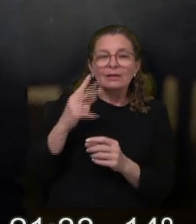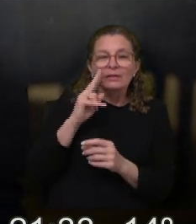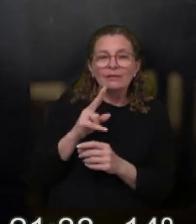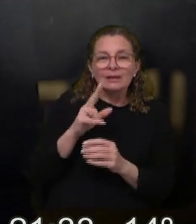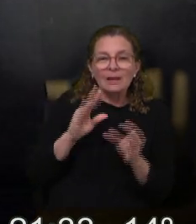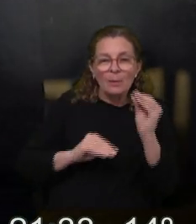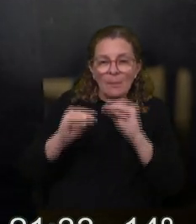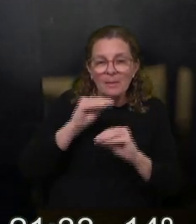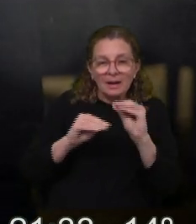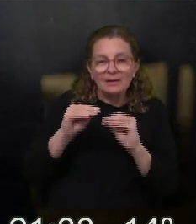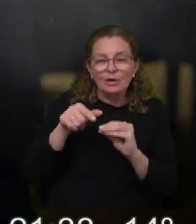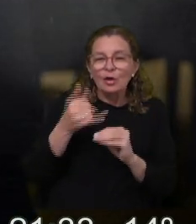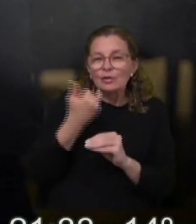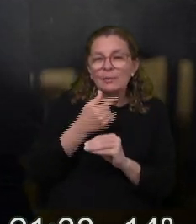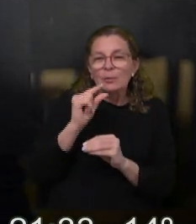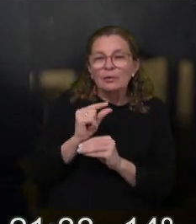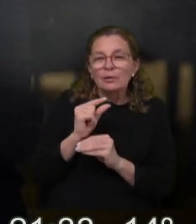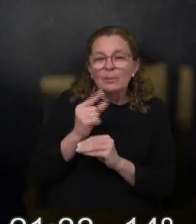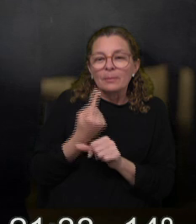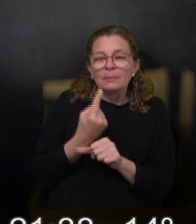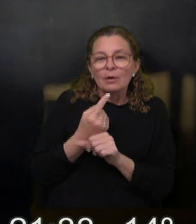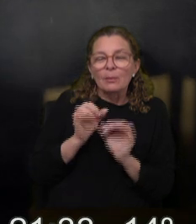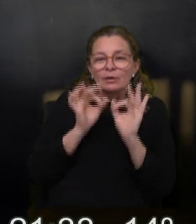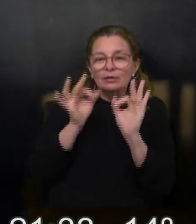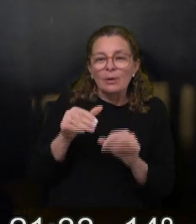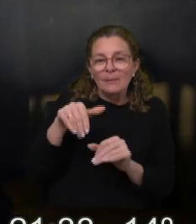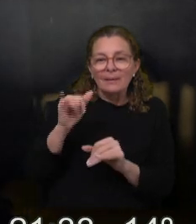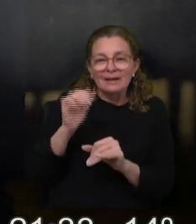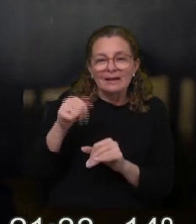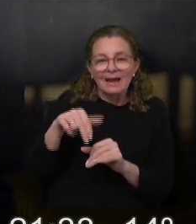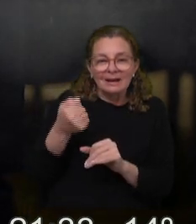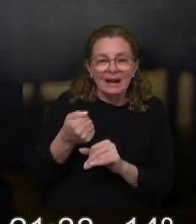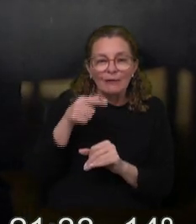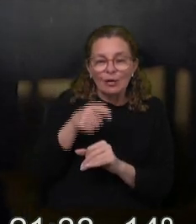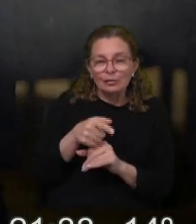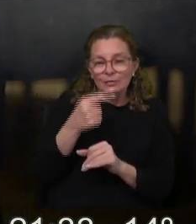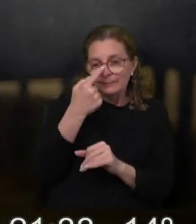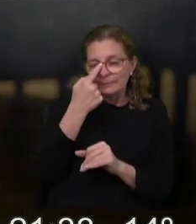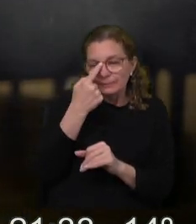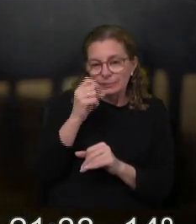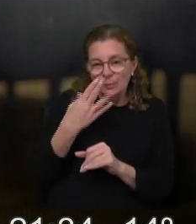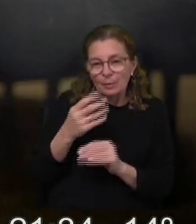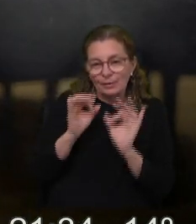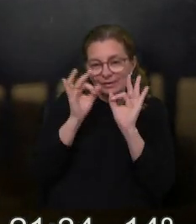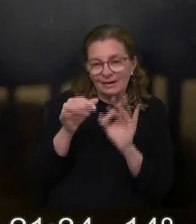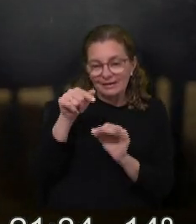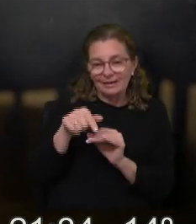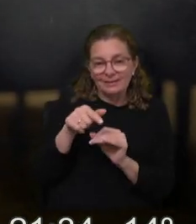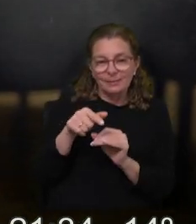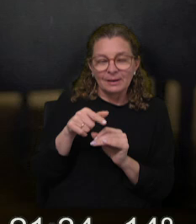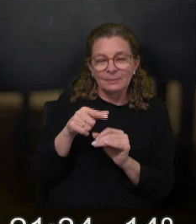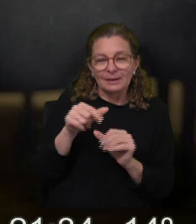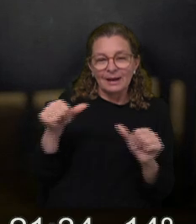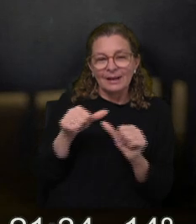la estabas preparando. Contame un poco, primero, cómo llega Mariana Enríquez a vos. Y después, ¿cómo llegas vos a ella para